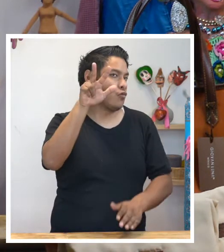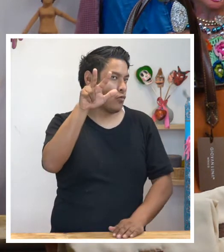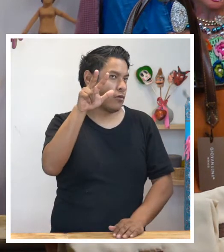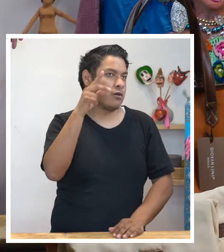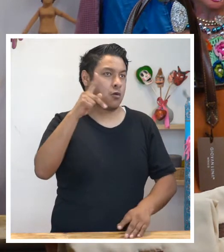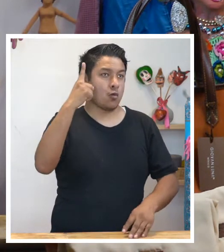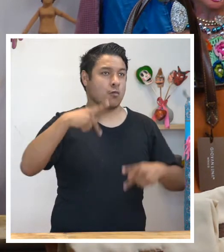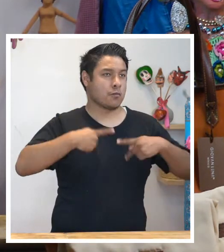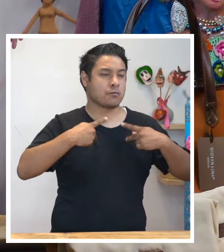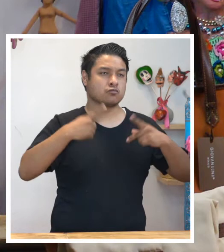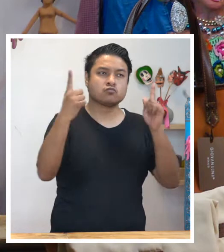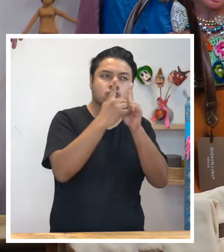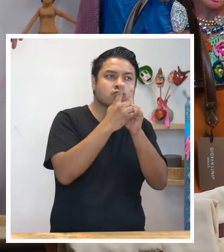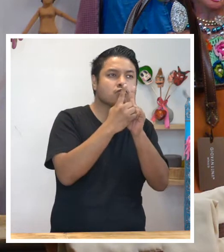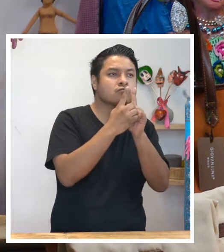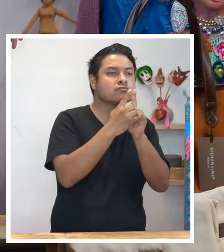tenido